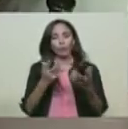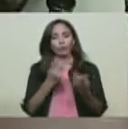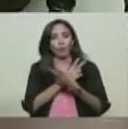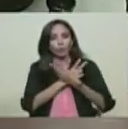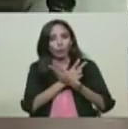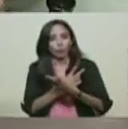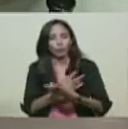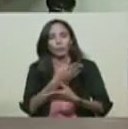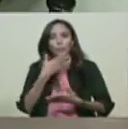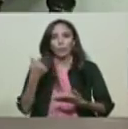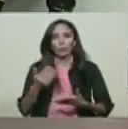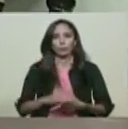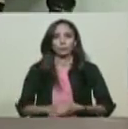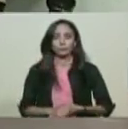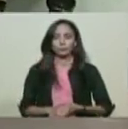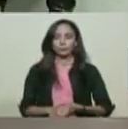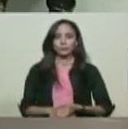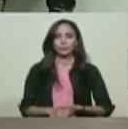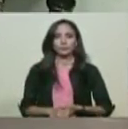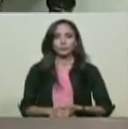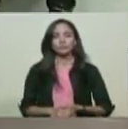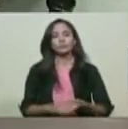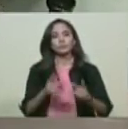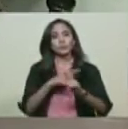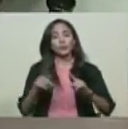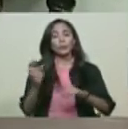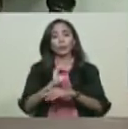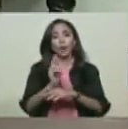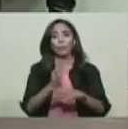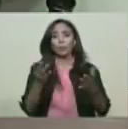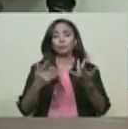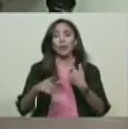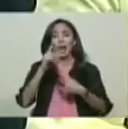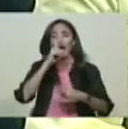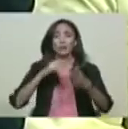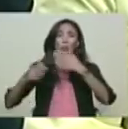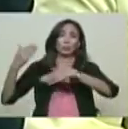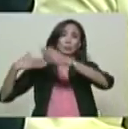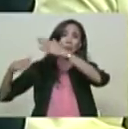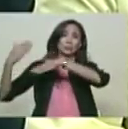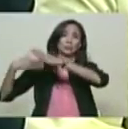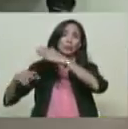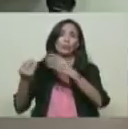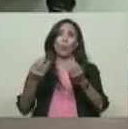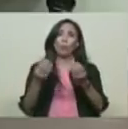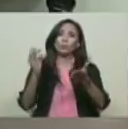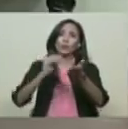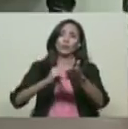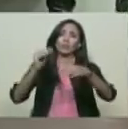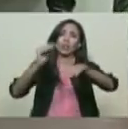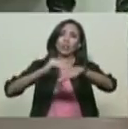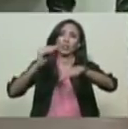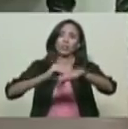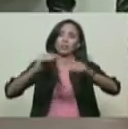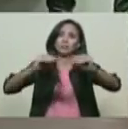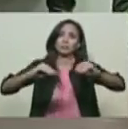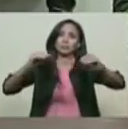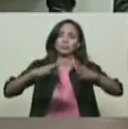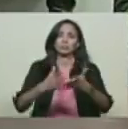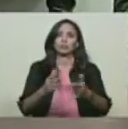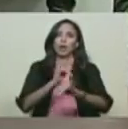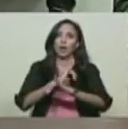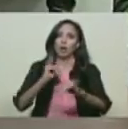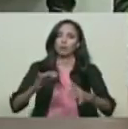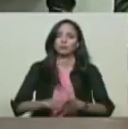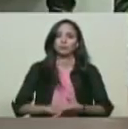la mejor buena voluntad, canciller, pero tenemos que avanzar, ya tenemos años haciendo estas denuncias. Públicamente lo